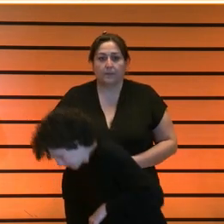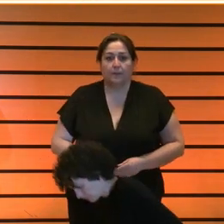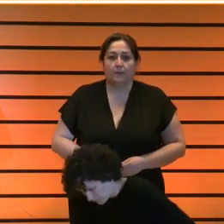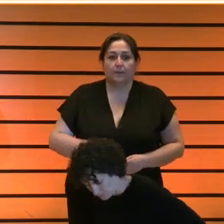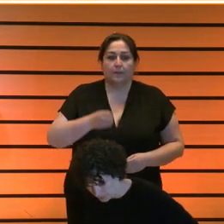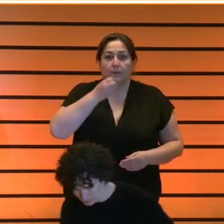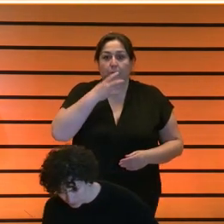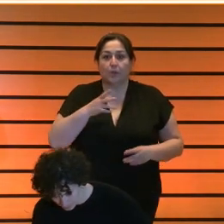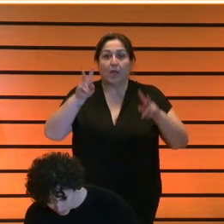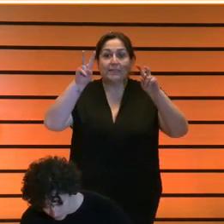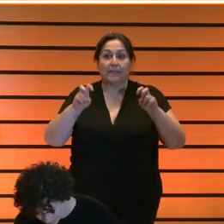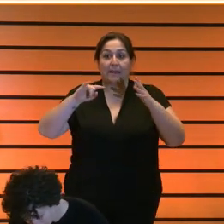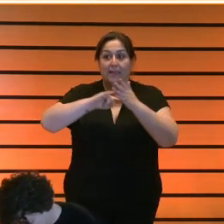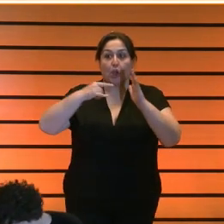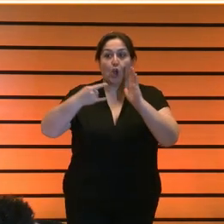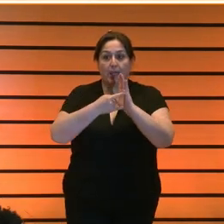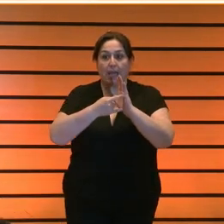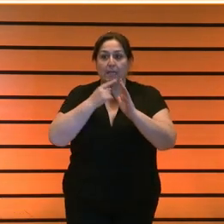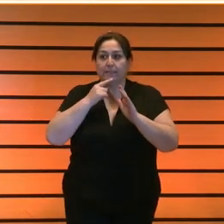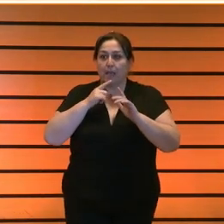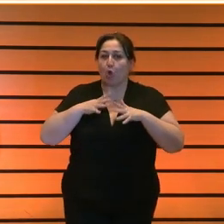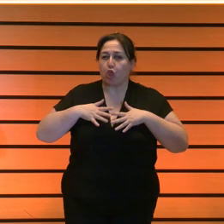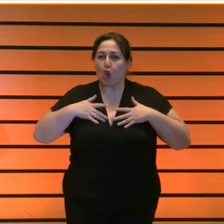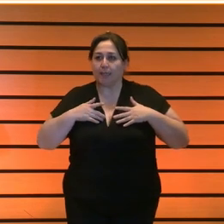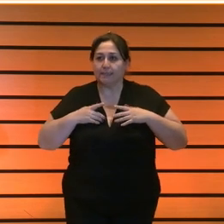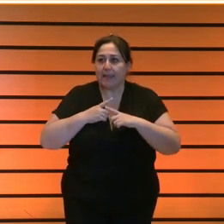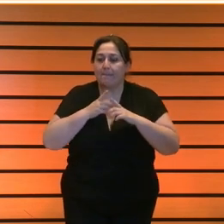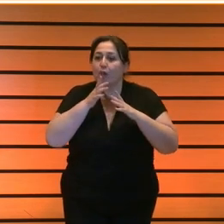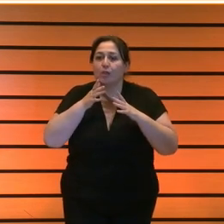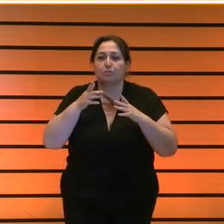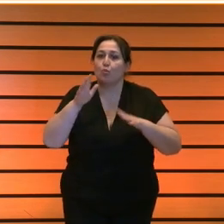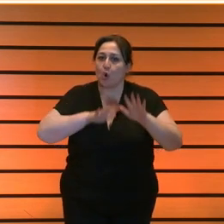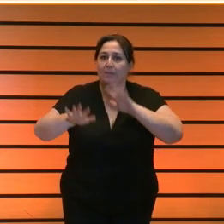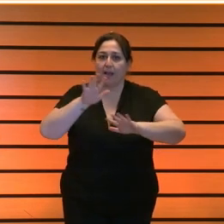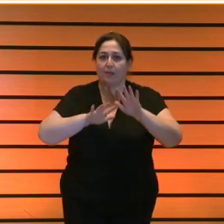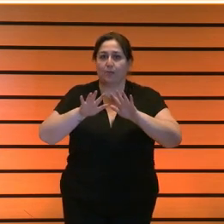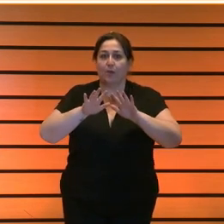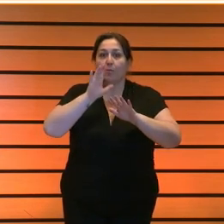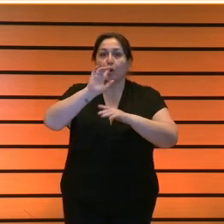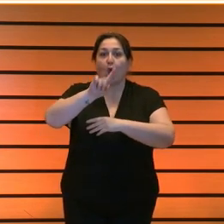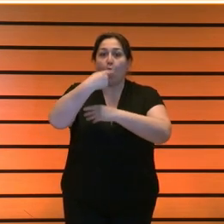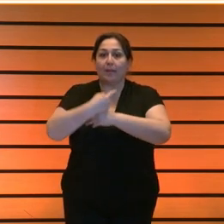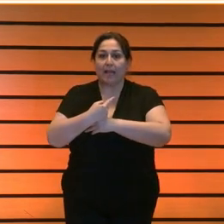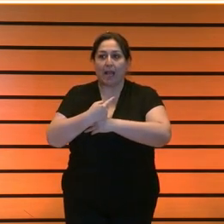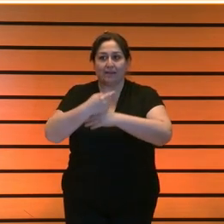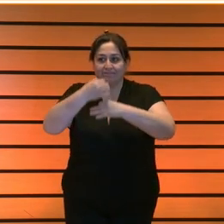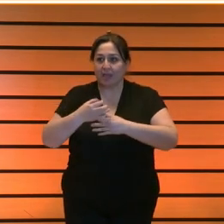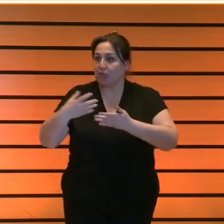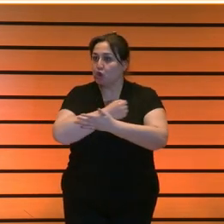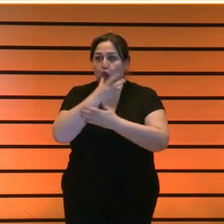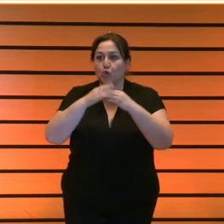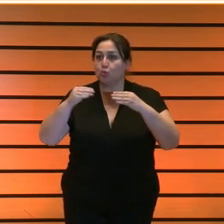el tema de tecnología es excitante pero es complejo porque obliga necesariamente a todos usuarios